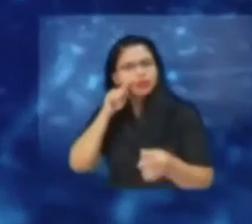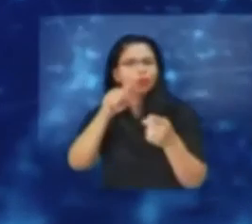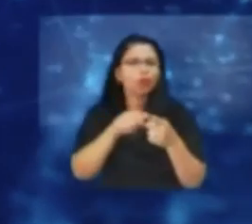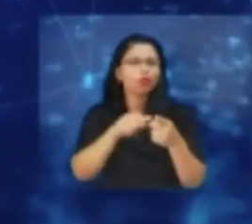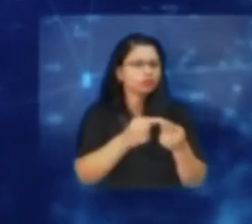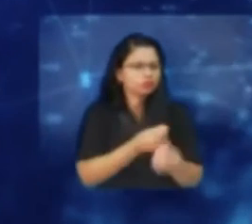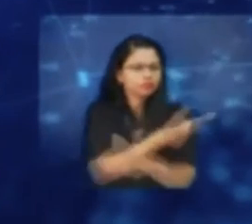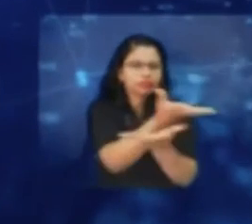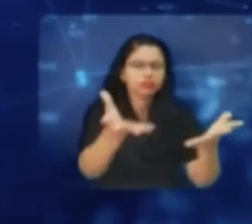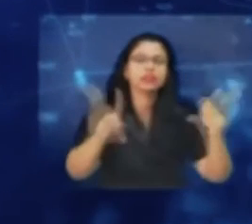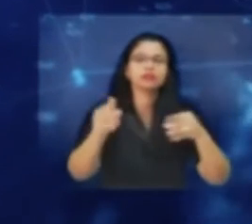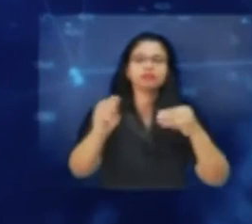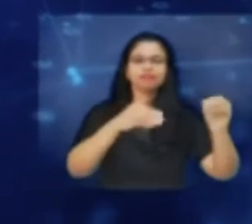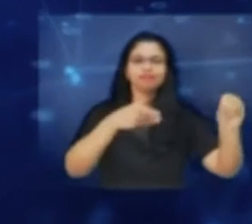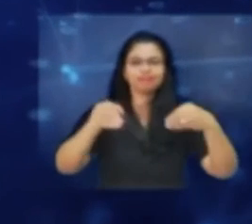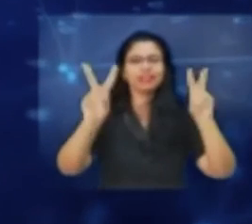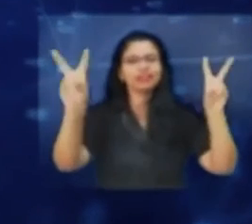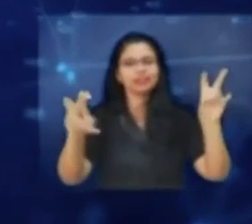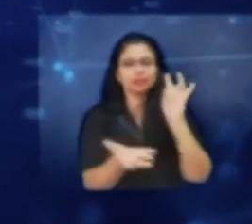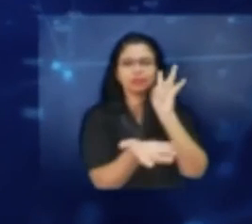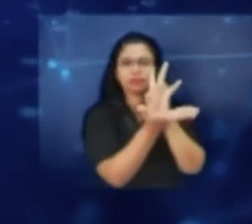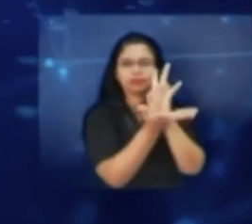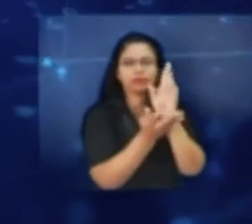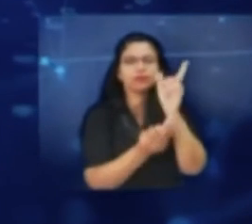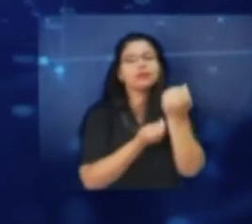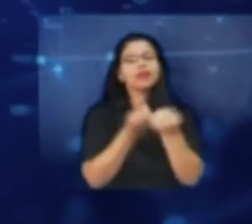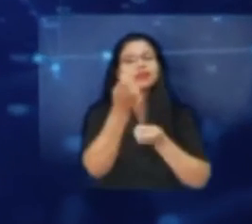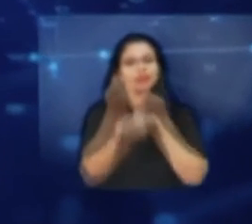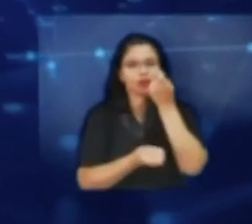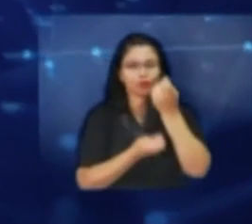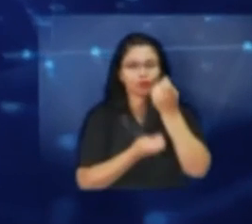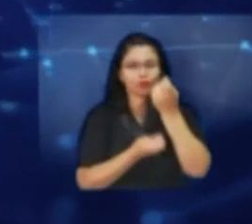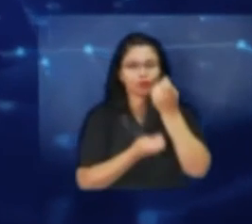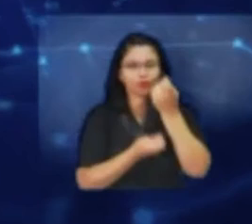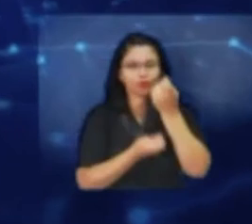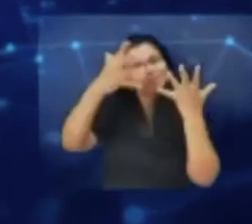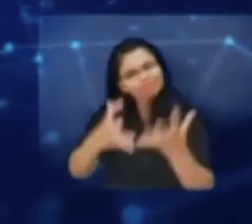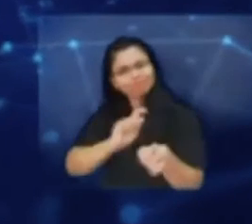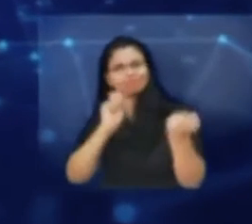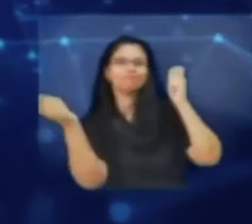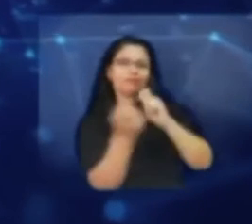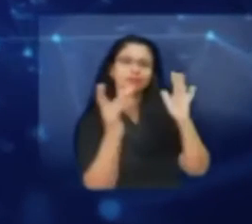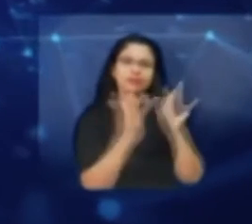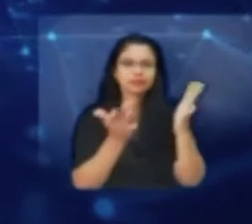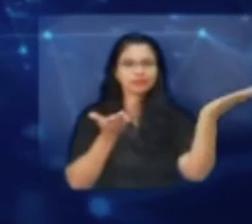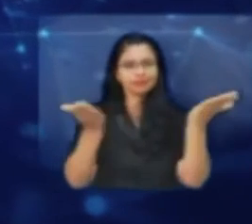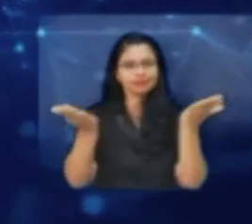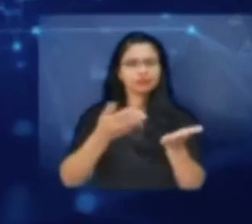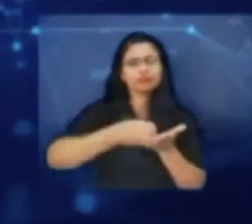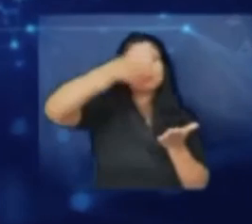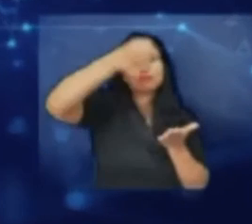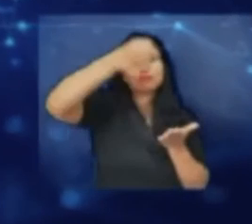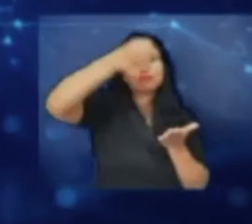en los modelos de negocio. Nosotros en OneWeb precisamente queremos cambiar esas concepciones sobre los digitales, muy